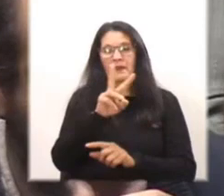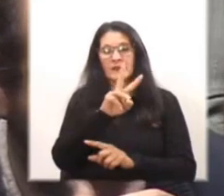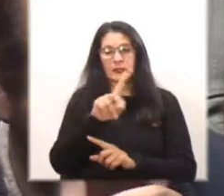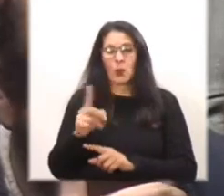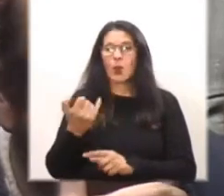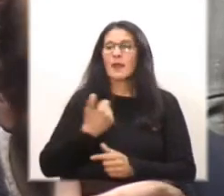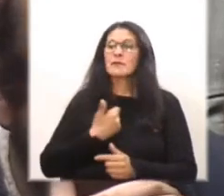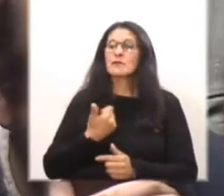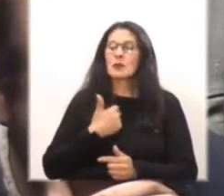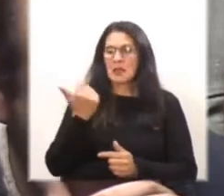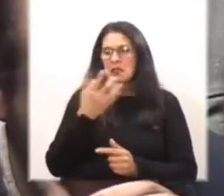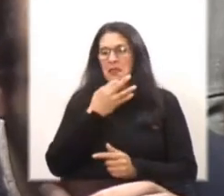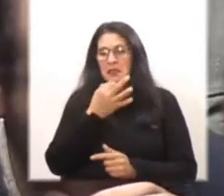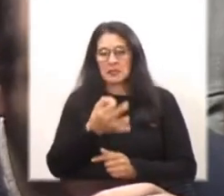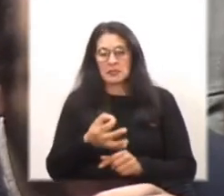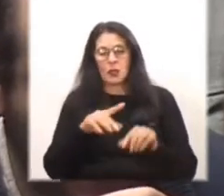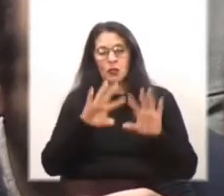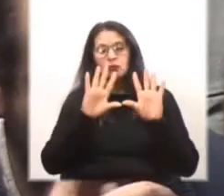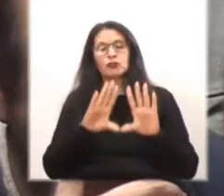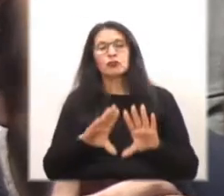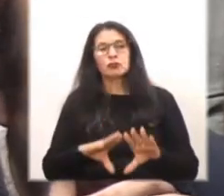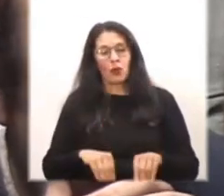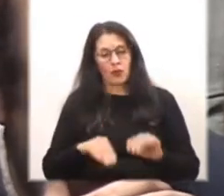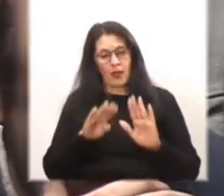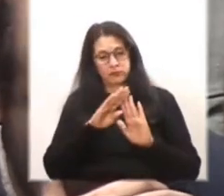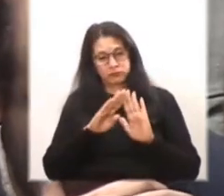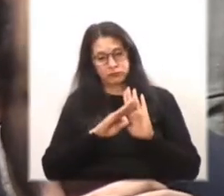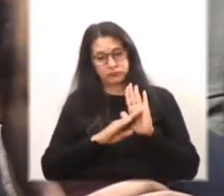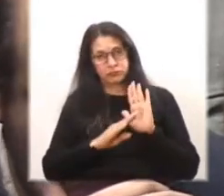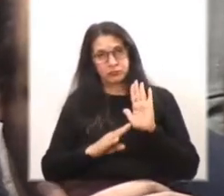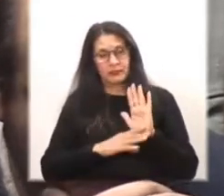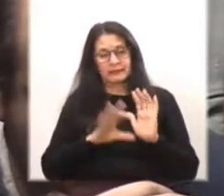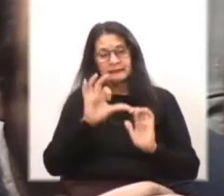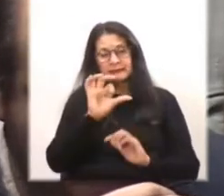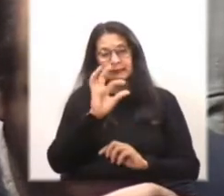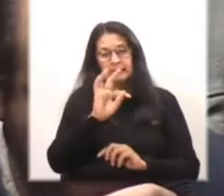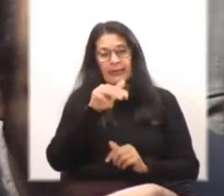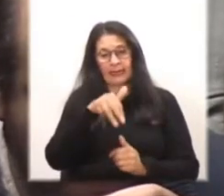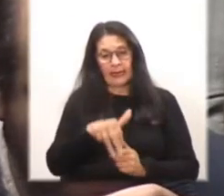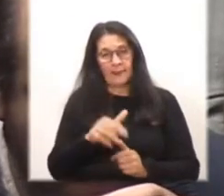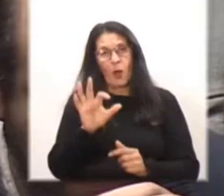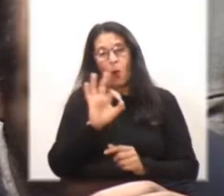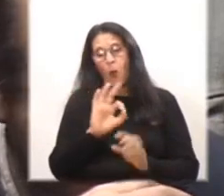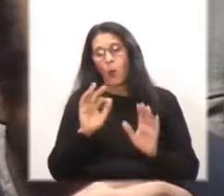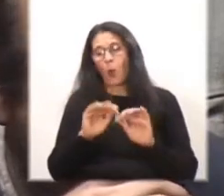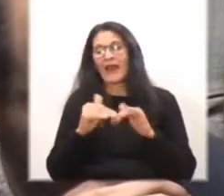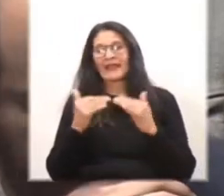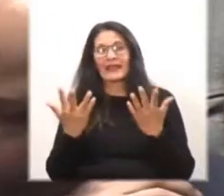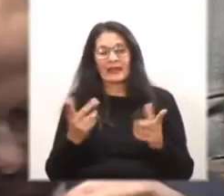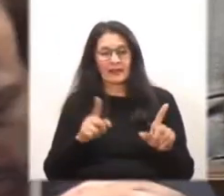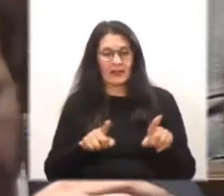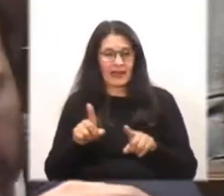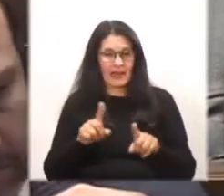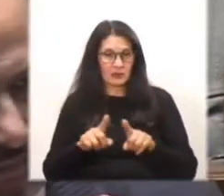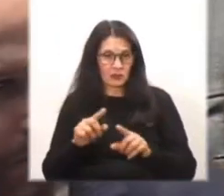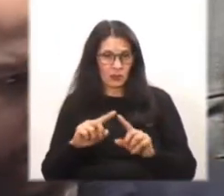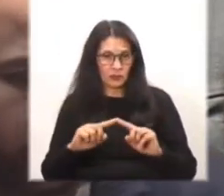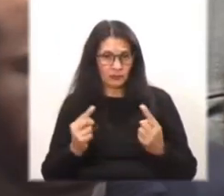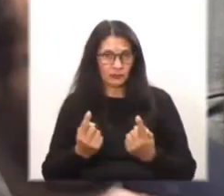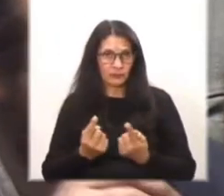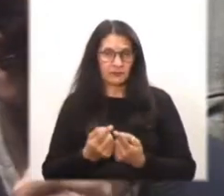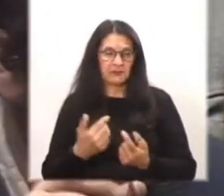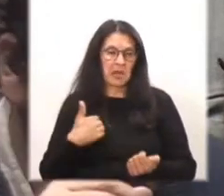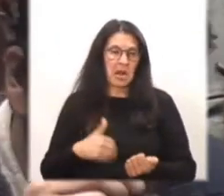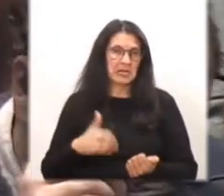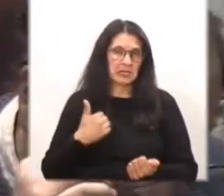que toda requisitoria dirigida a la CTM o a cualquiera de las delegaciones que la componen,